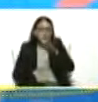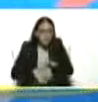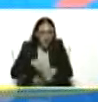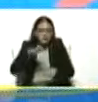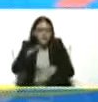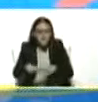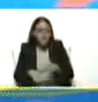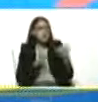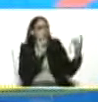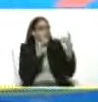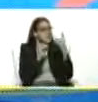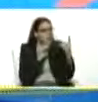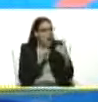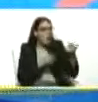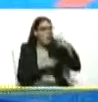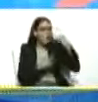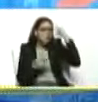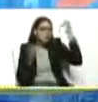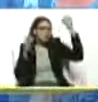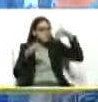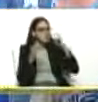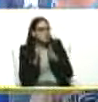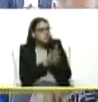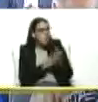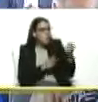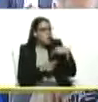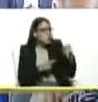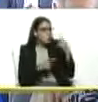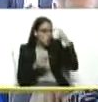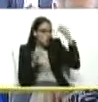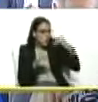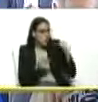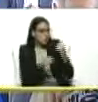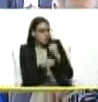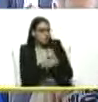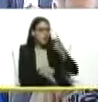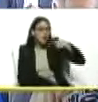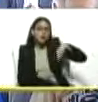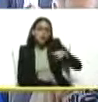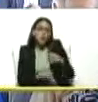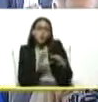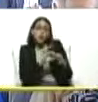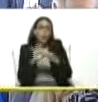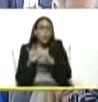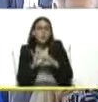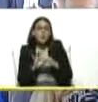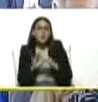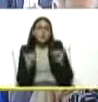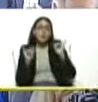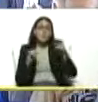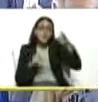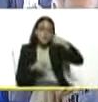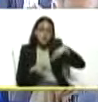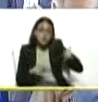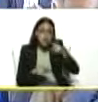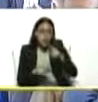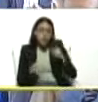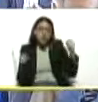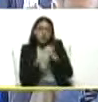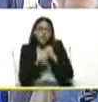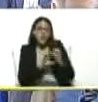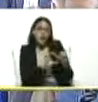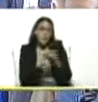¿a través de qué? Del Consejo Nacional de Economía. Bendito día, cuando entre